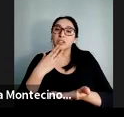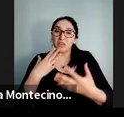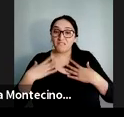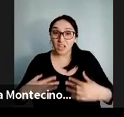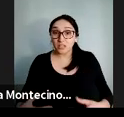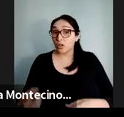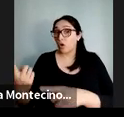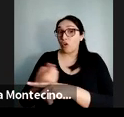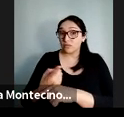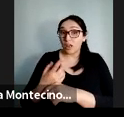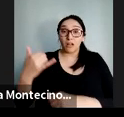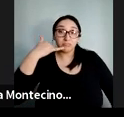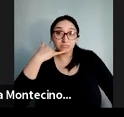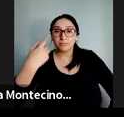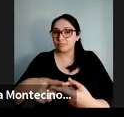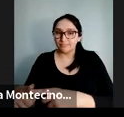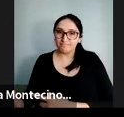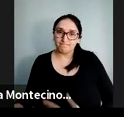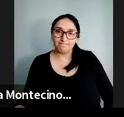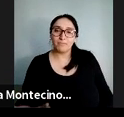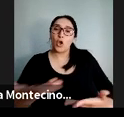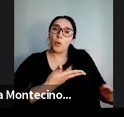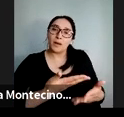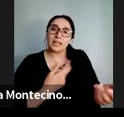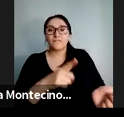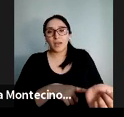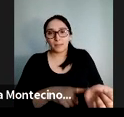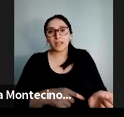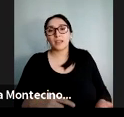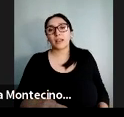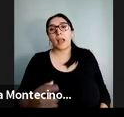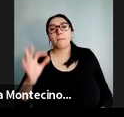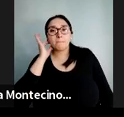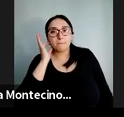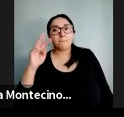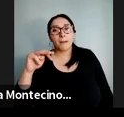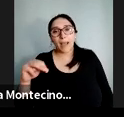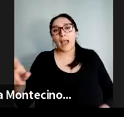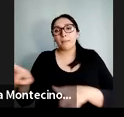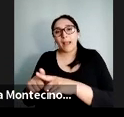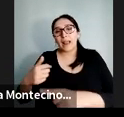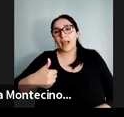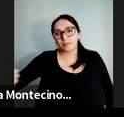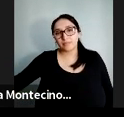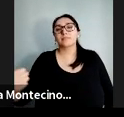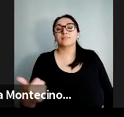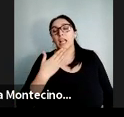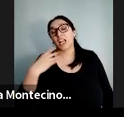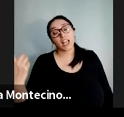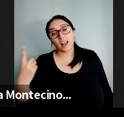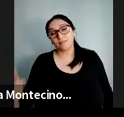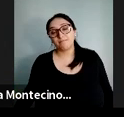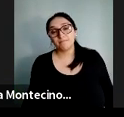lo inmediato, al compartir con nuestras familias, con nuestras mamás, con nuestras hermanas, con nuestras amigas en general.